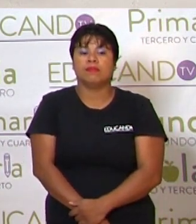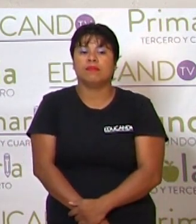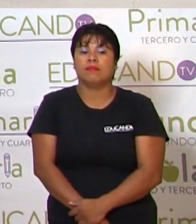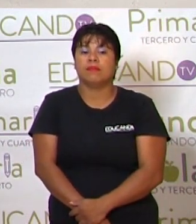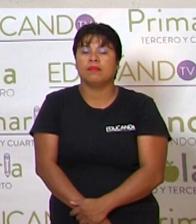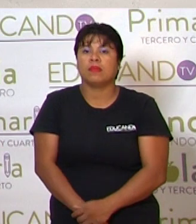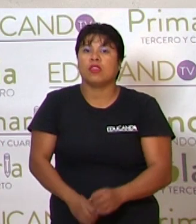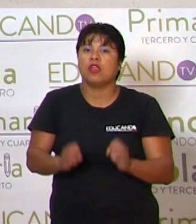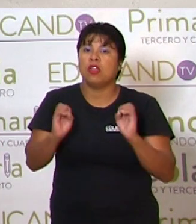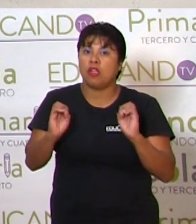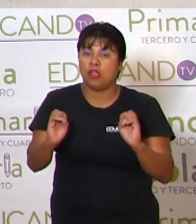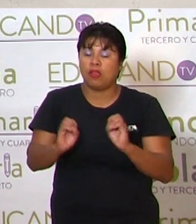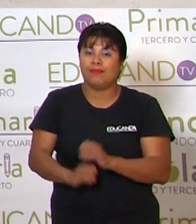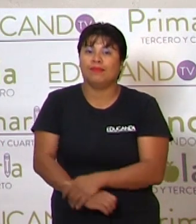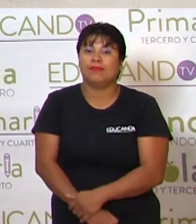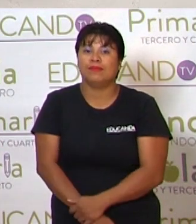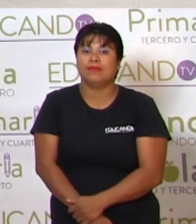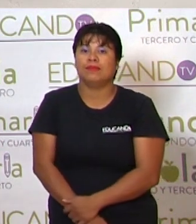bien, o